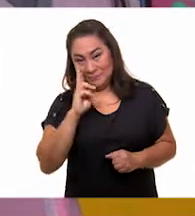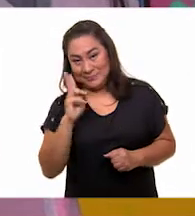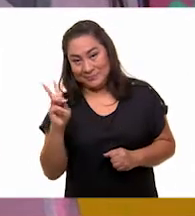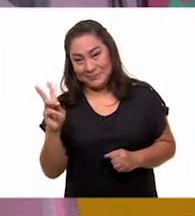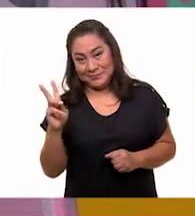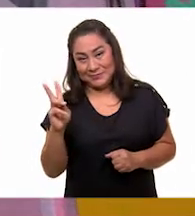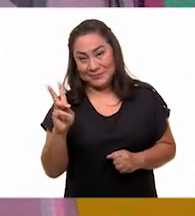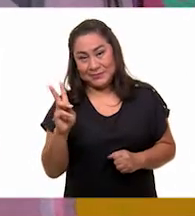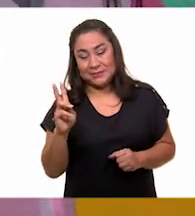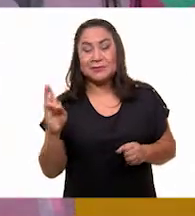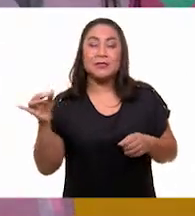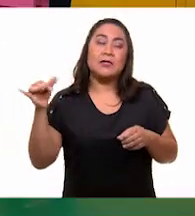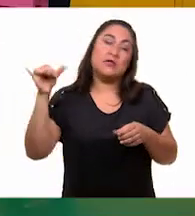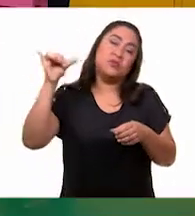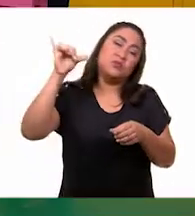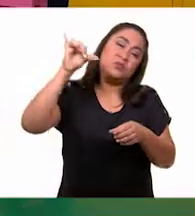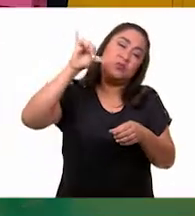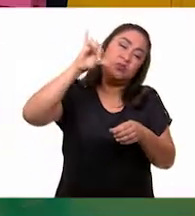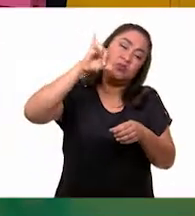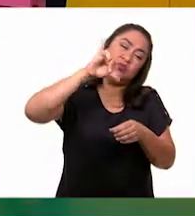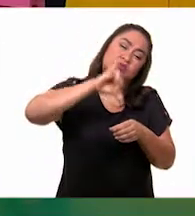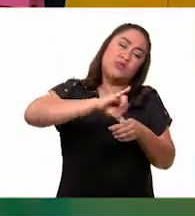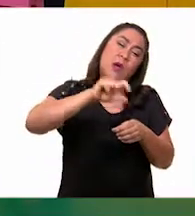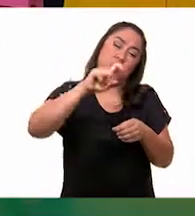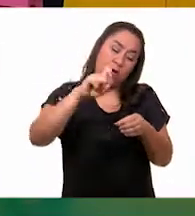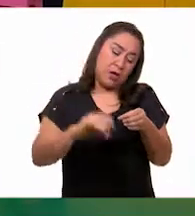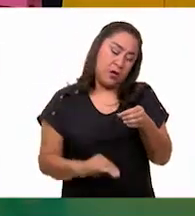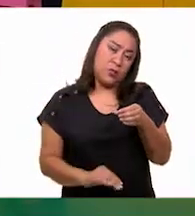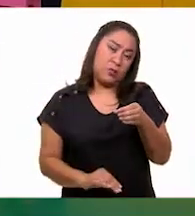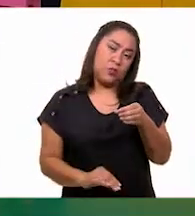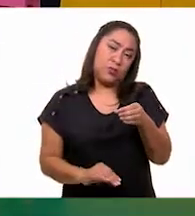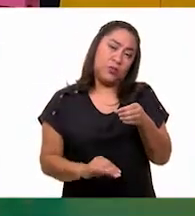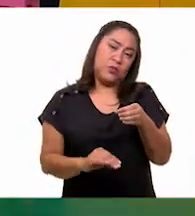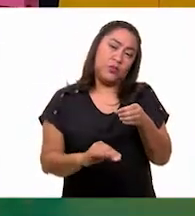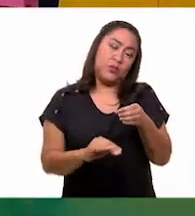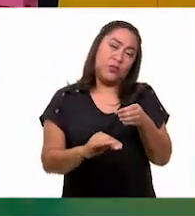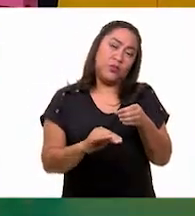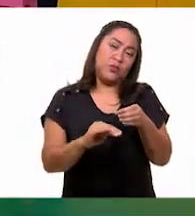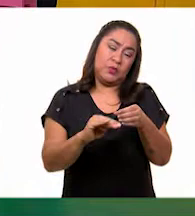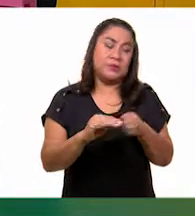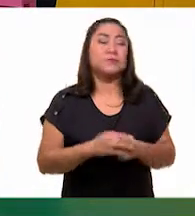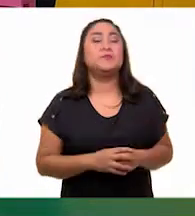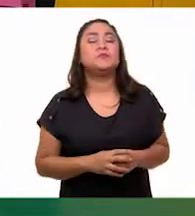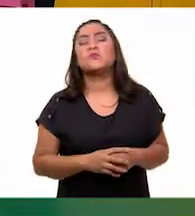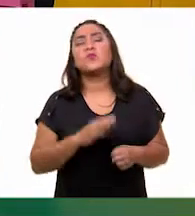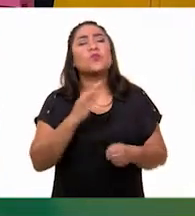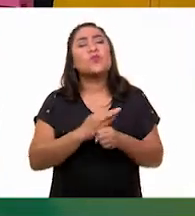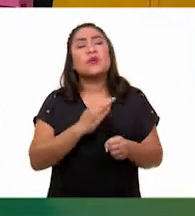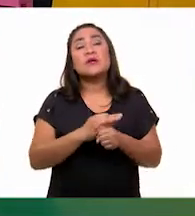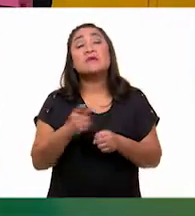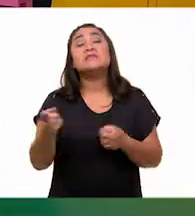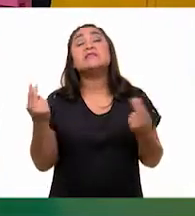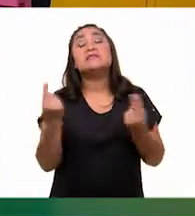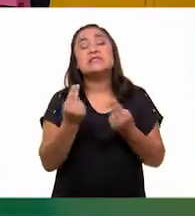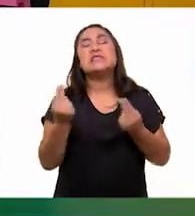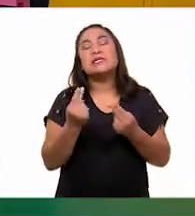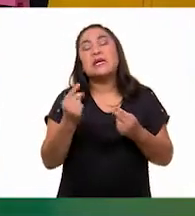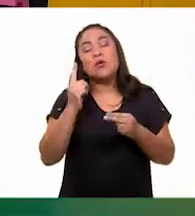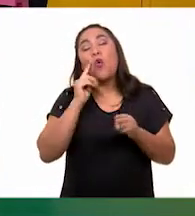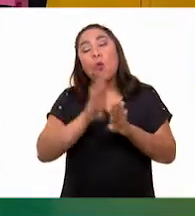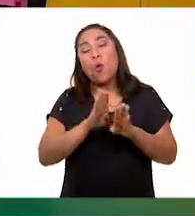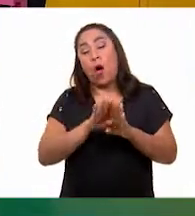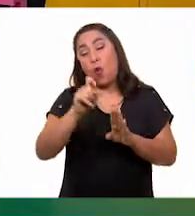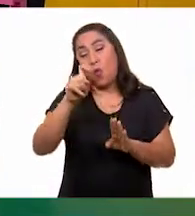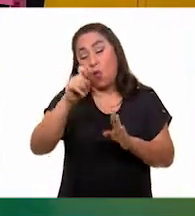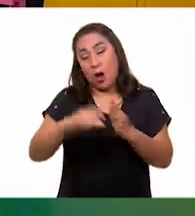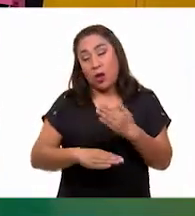poco entonces empieza a llenar esta botella. Lo que la maestra Angie va a hacer a continuación es llenar esta botella